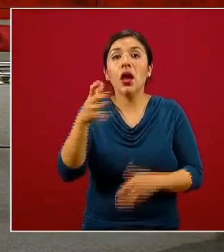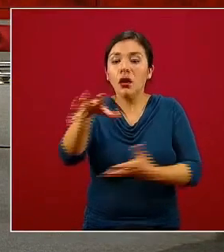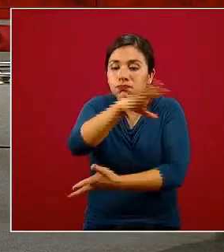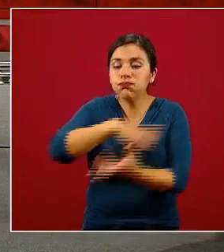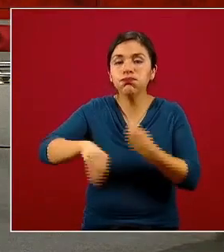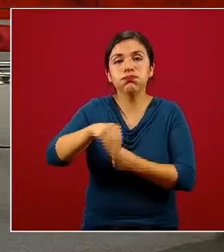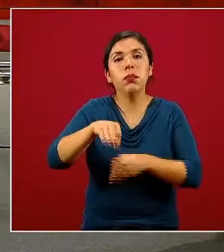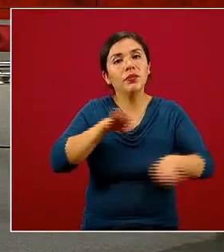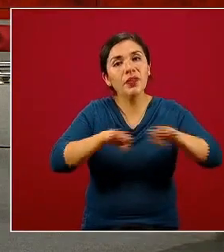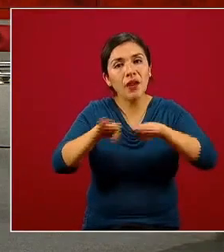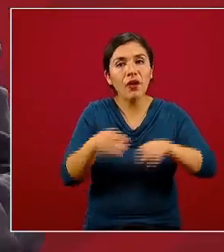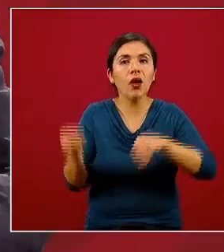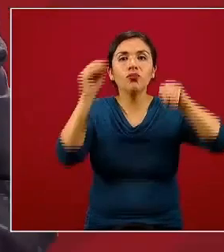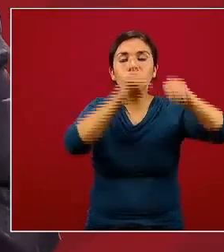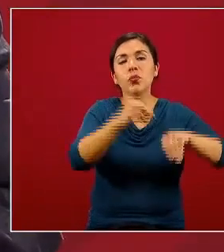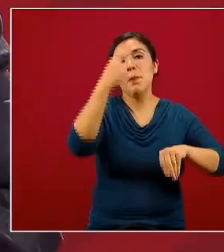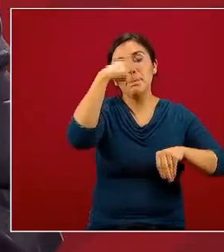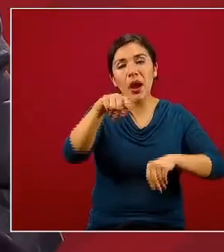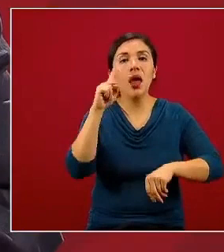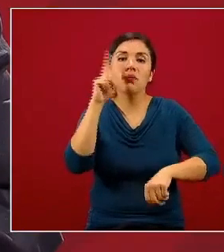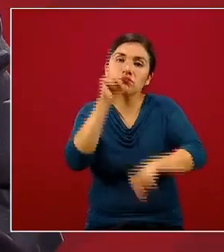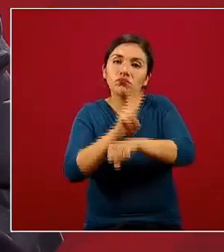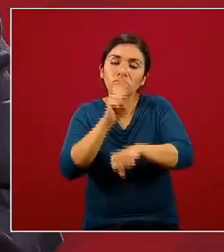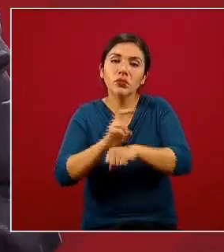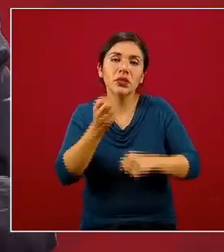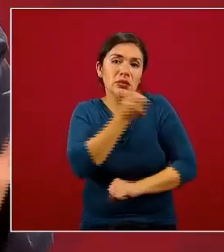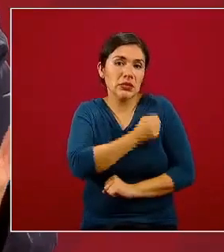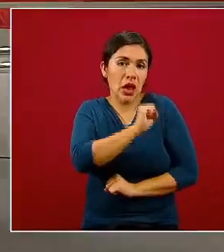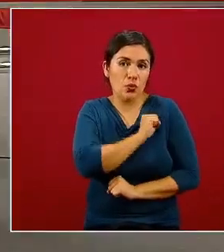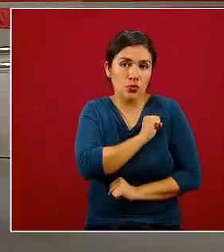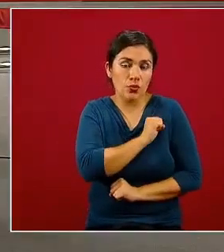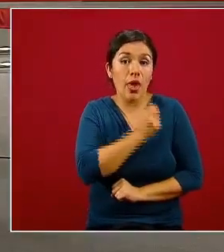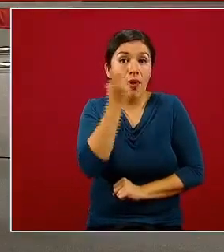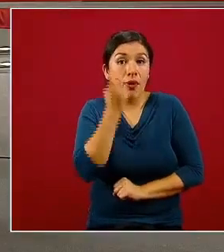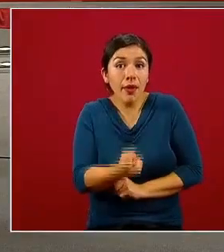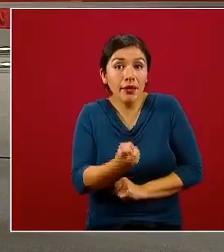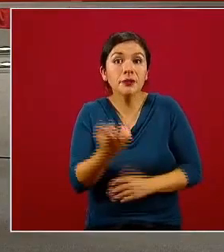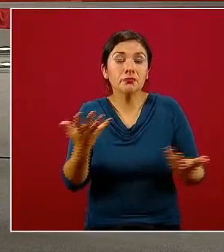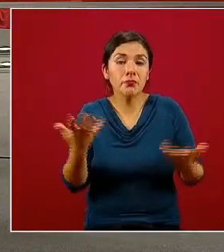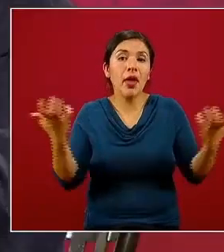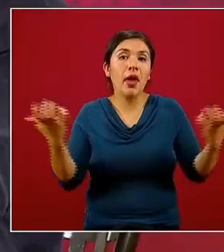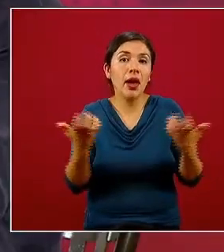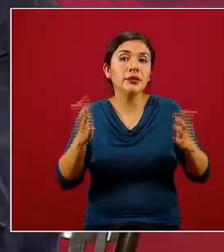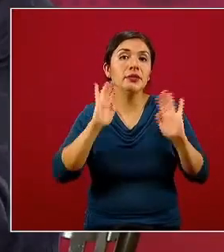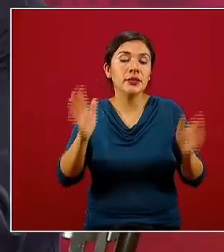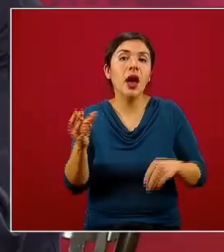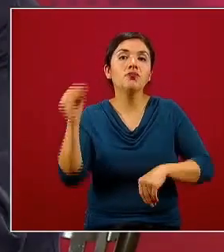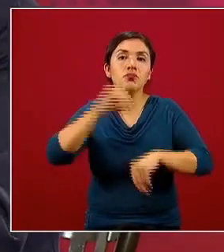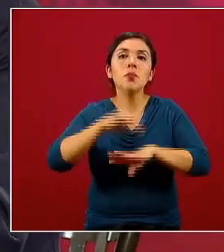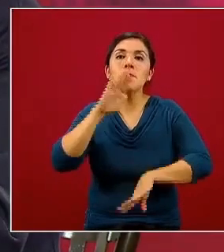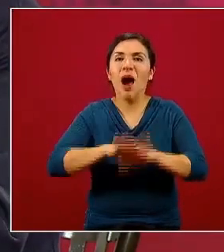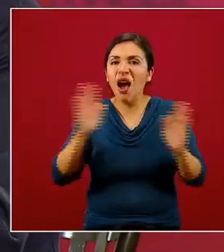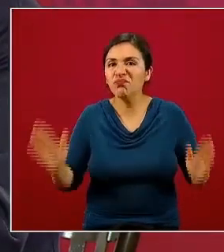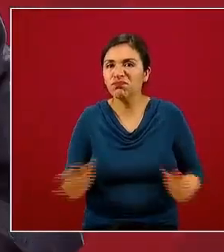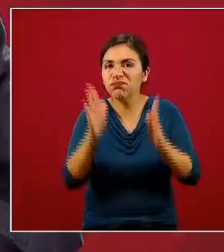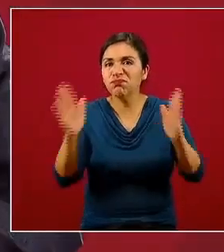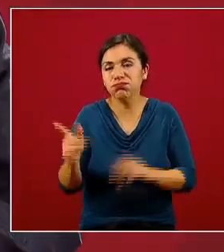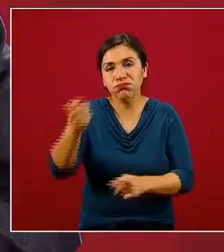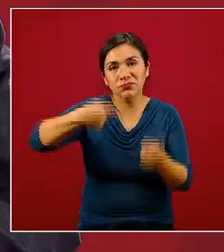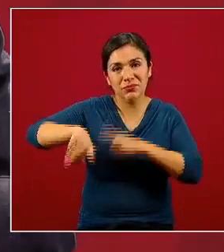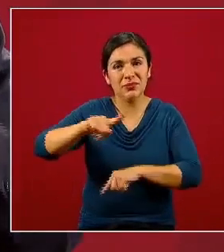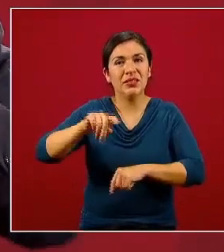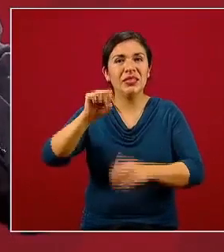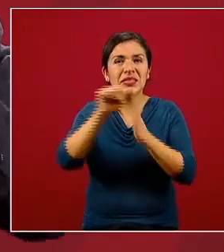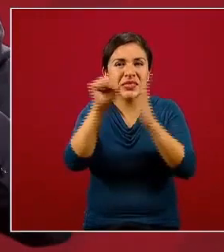para incorporarse a las actividades de promoción de la salud y con ello logramos impulsar las capacidades del sistema de